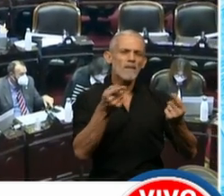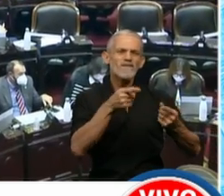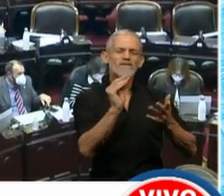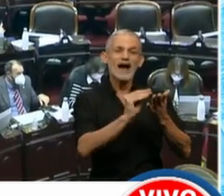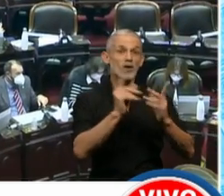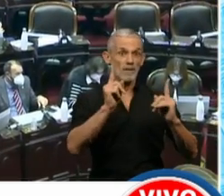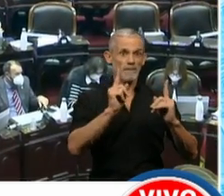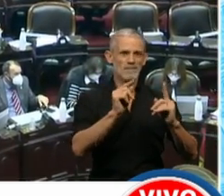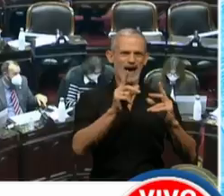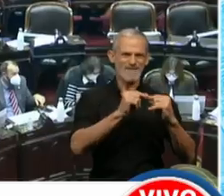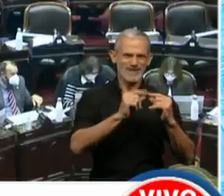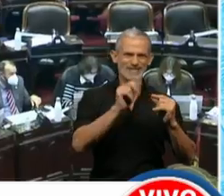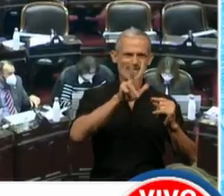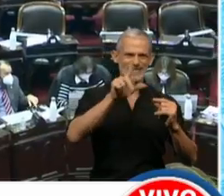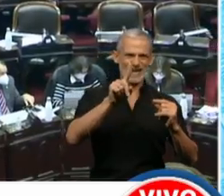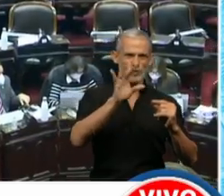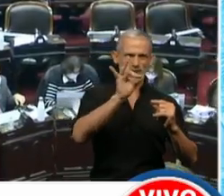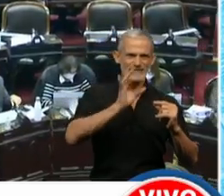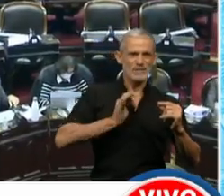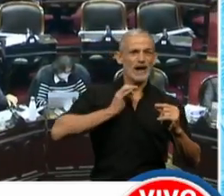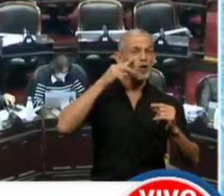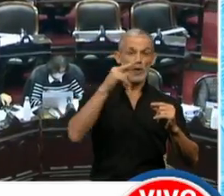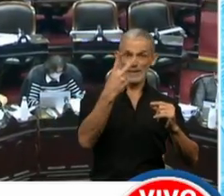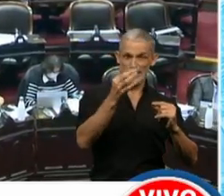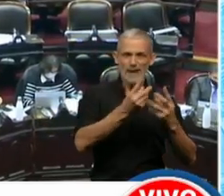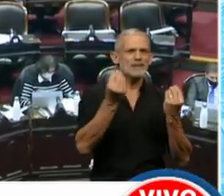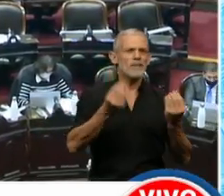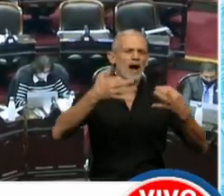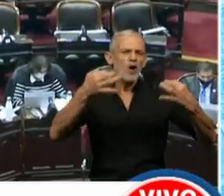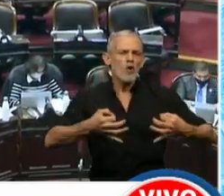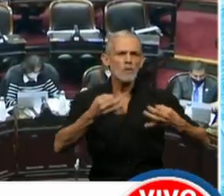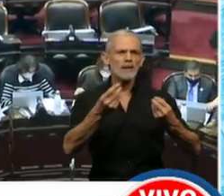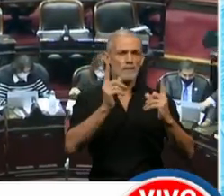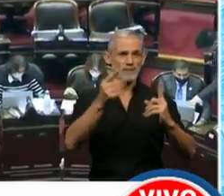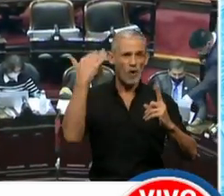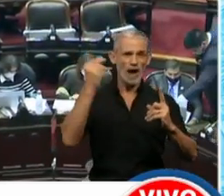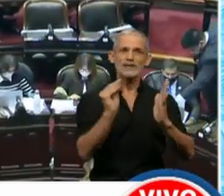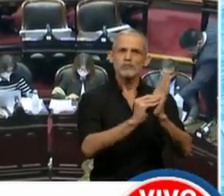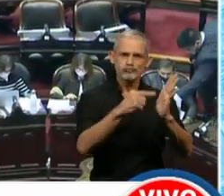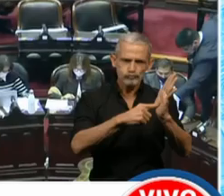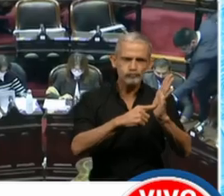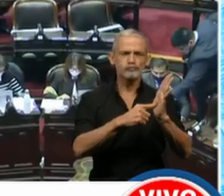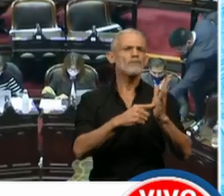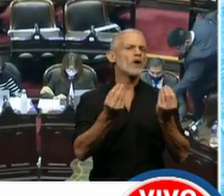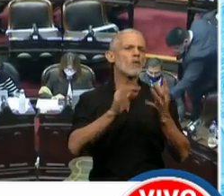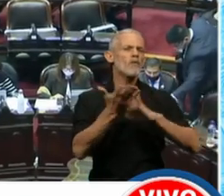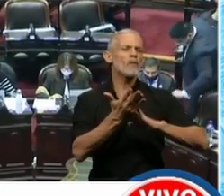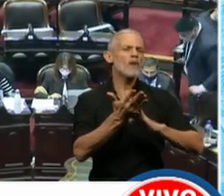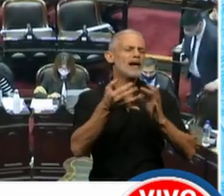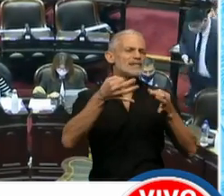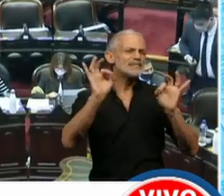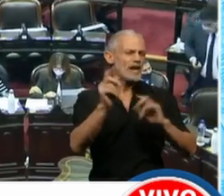hasta la fecha a los fines del cumplimiento de lo dispuesto precedentemente se efectúan